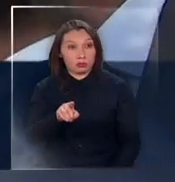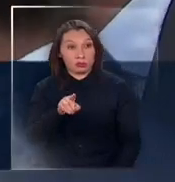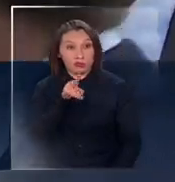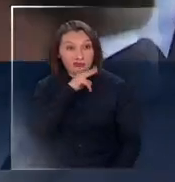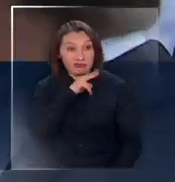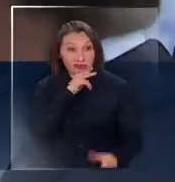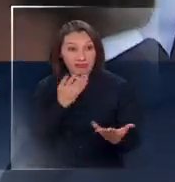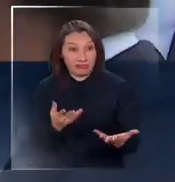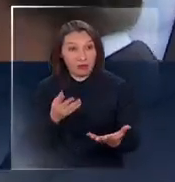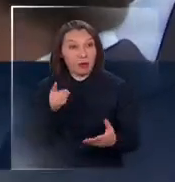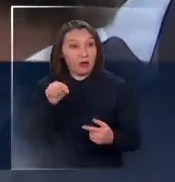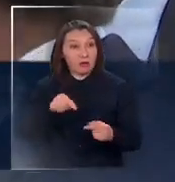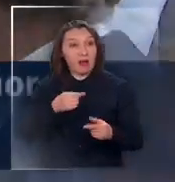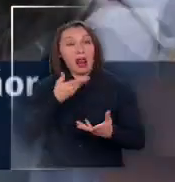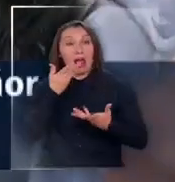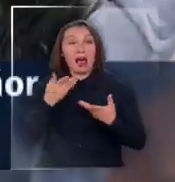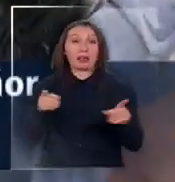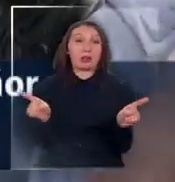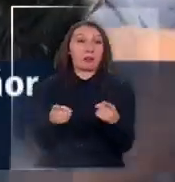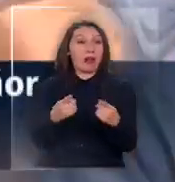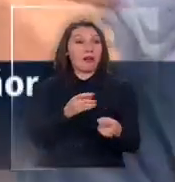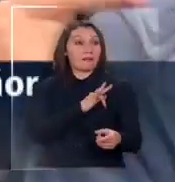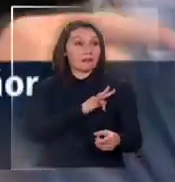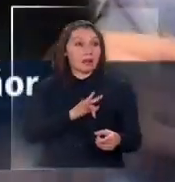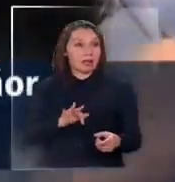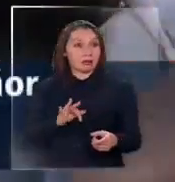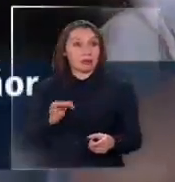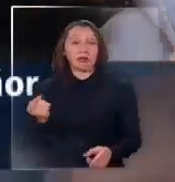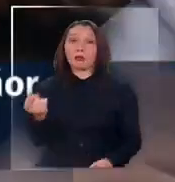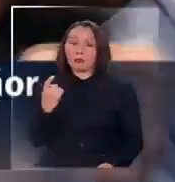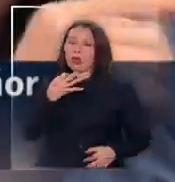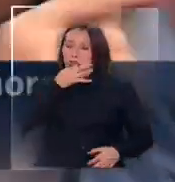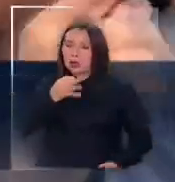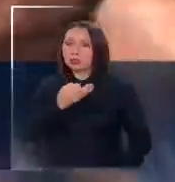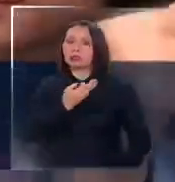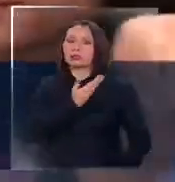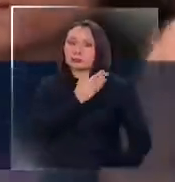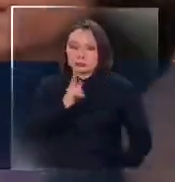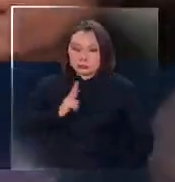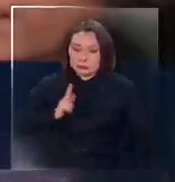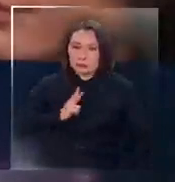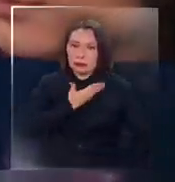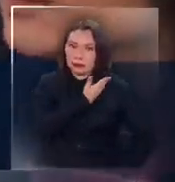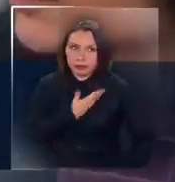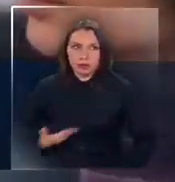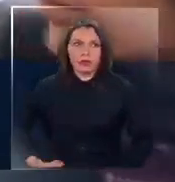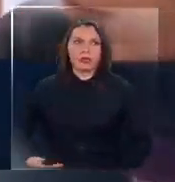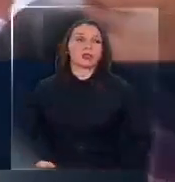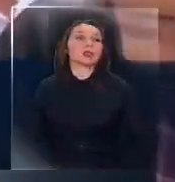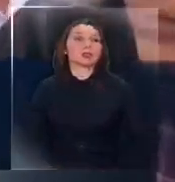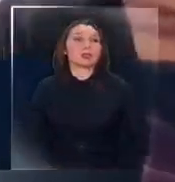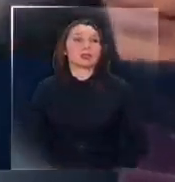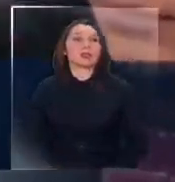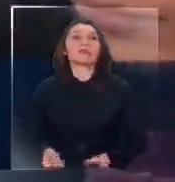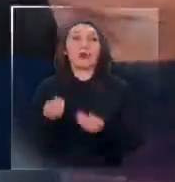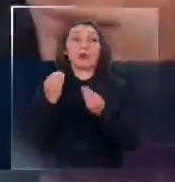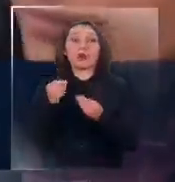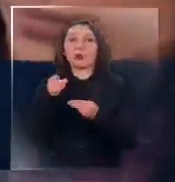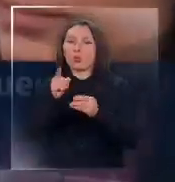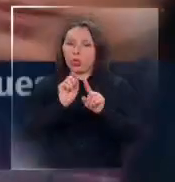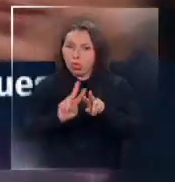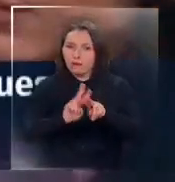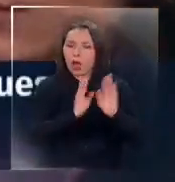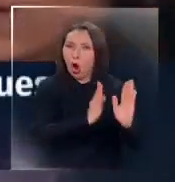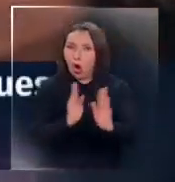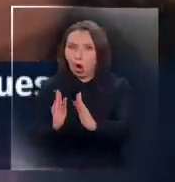mais aujourd'hui c'est la Marseillaise et le chant des partisans. Tu m'appelles monsieur le président de la République ou monsieur? D'accord? Voilà. Très bien. Et tu fais les choses dans le